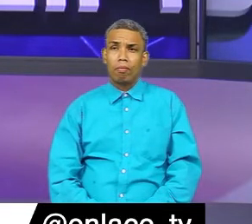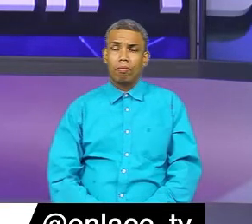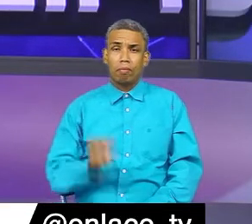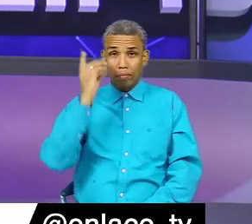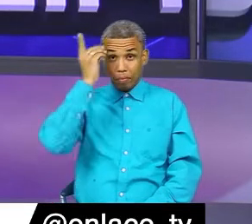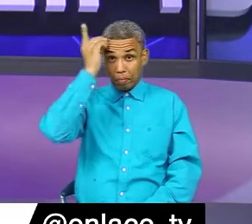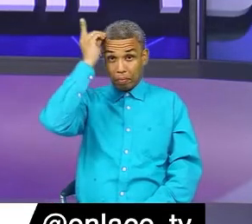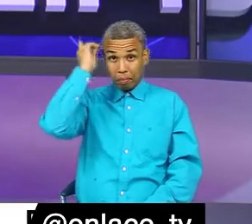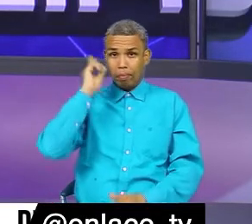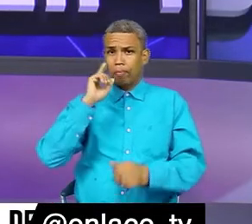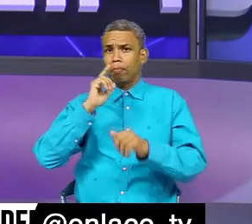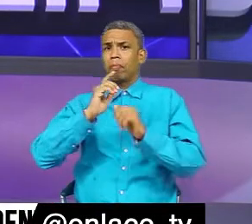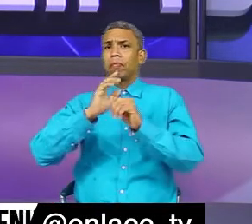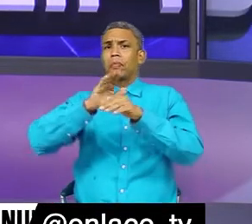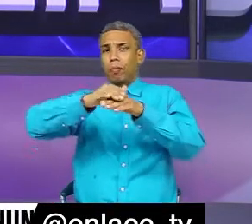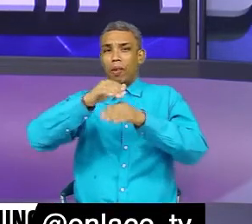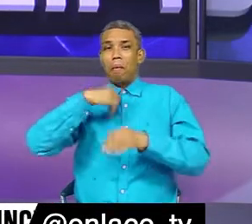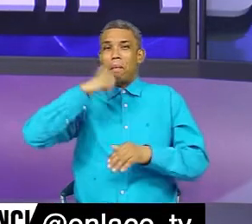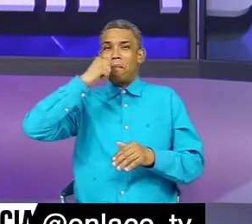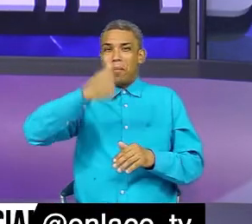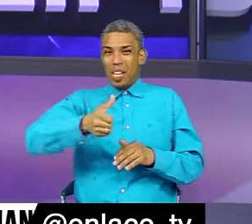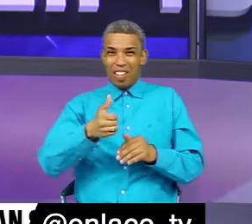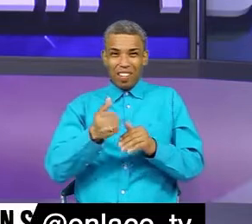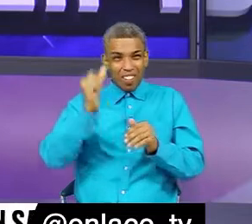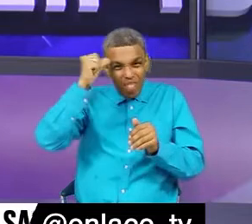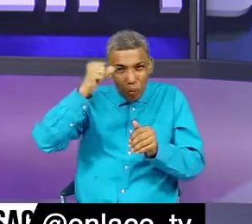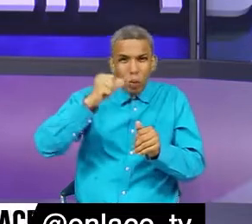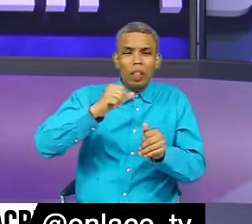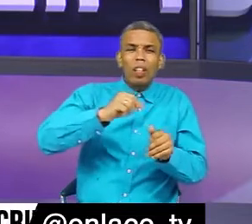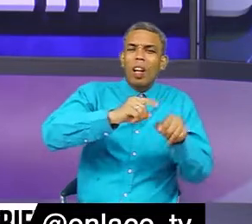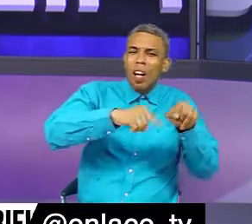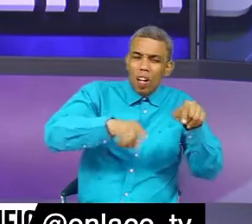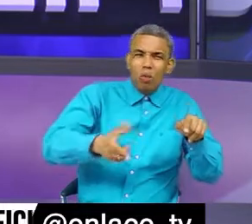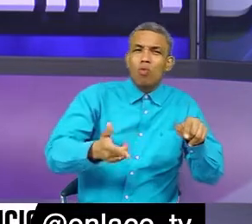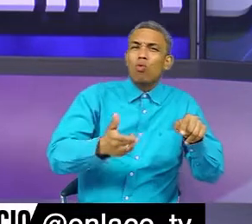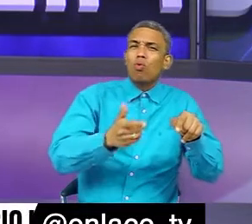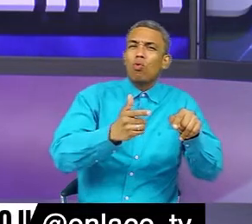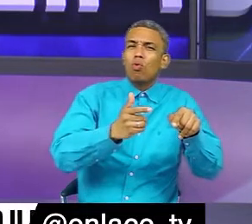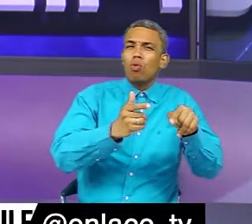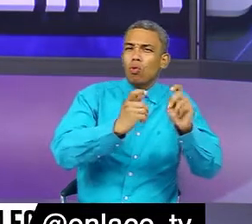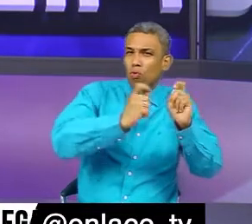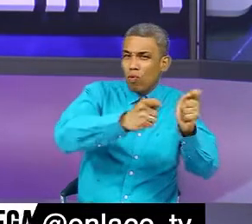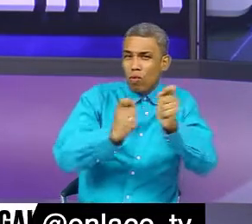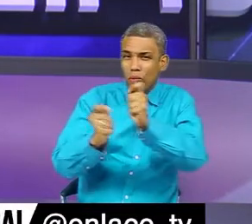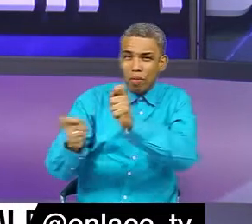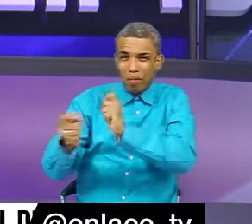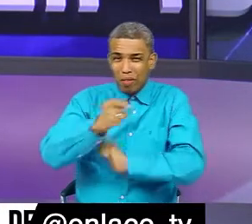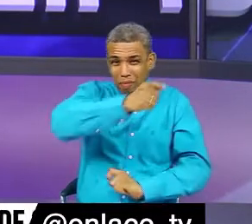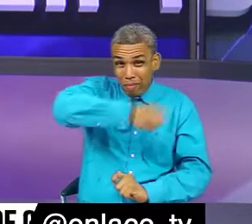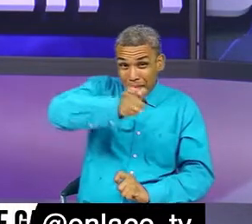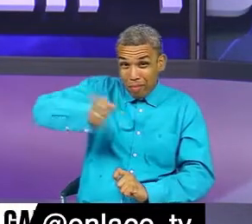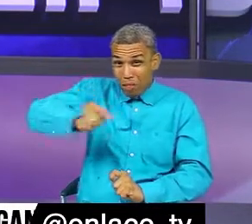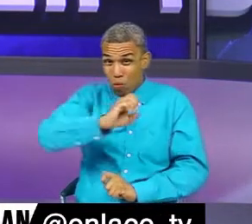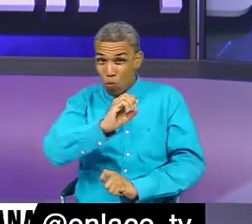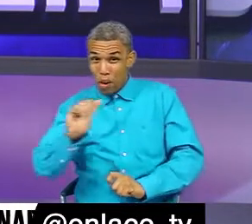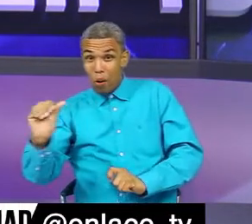mañana posesionará a los nuevos funcionarios de su gabinete. Afirmó el mandatario que no habrá más modificaciones en su nómina en lo que resta de